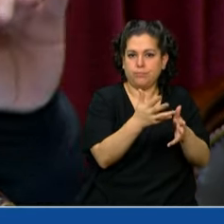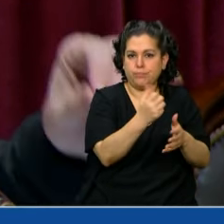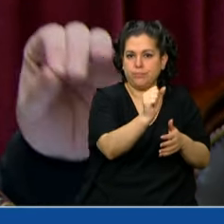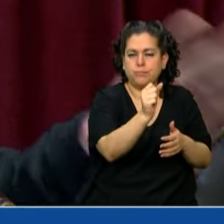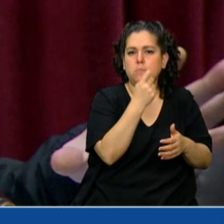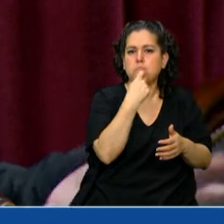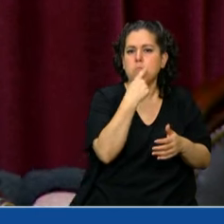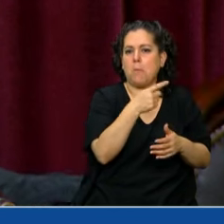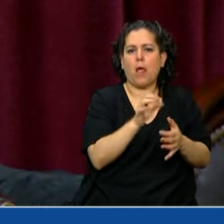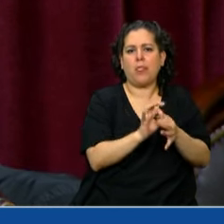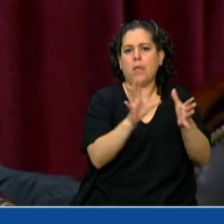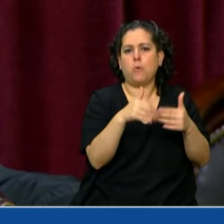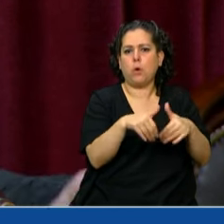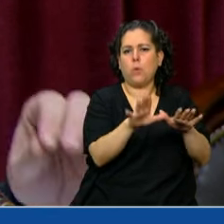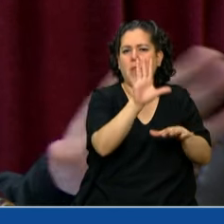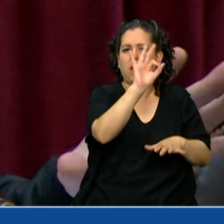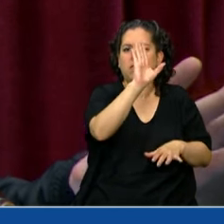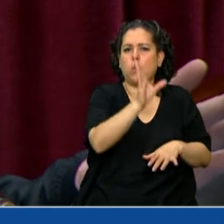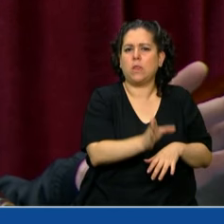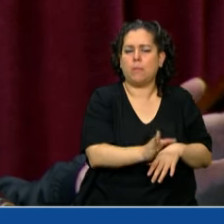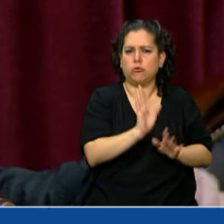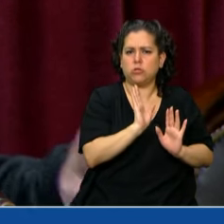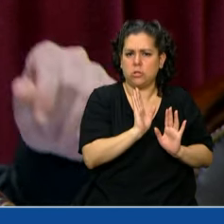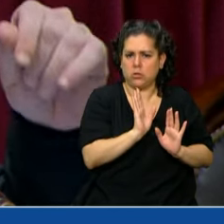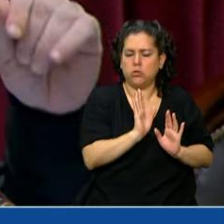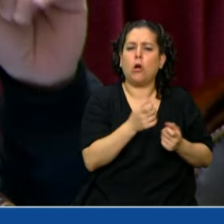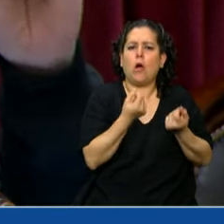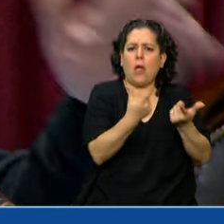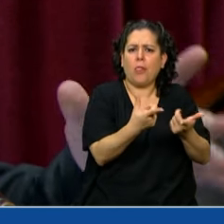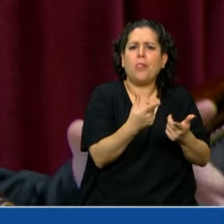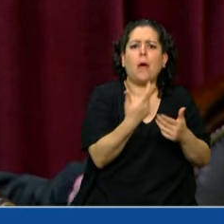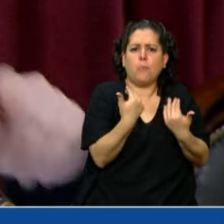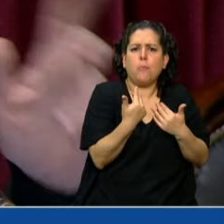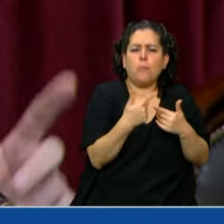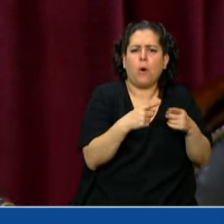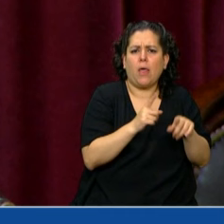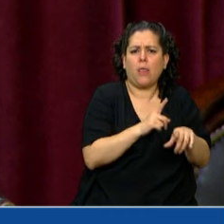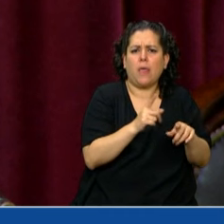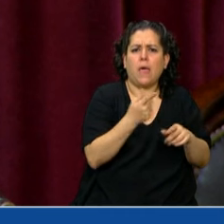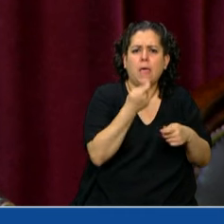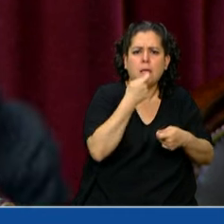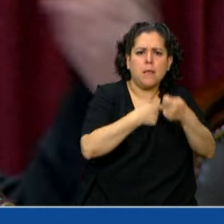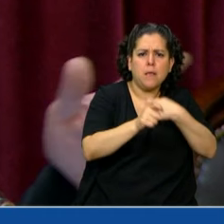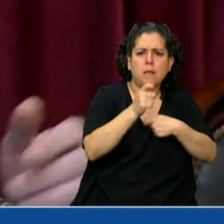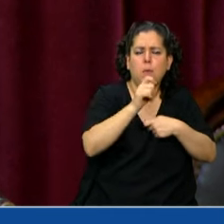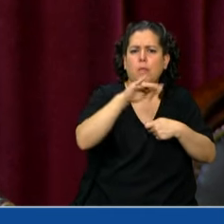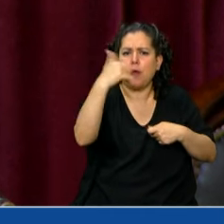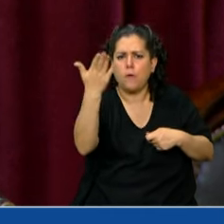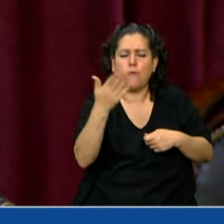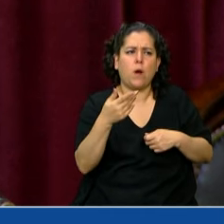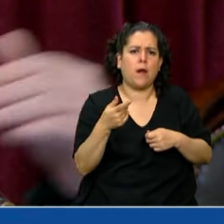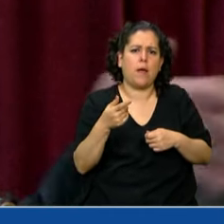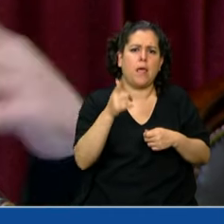dan una libre de disponibilidad del 50% le dan exenciones en derechos de importación devolución del